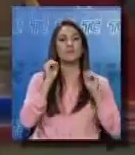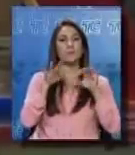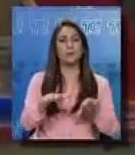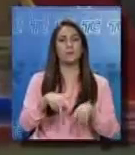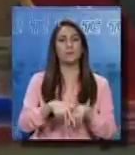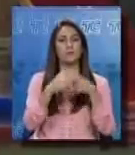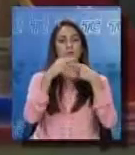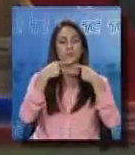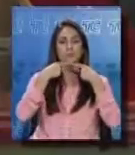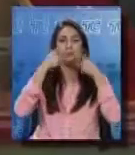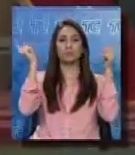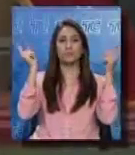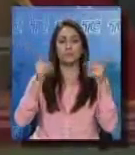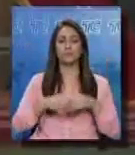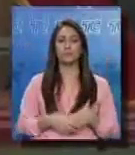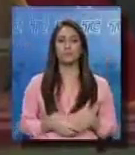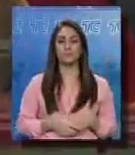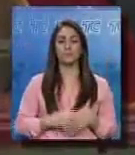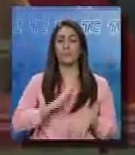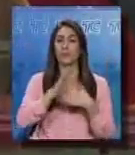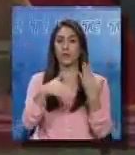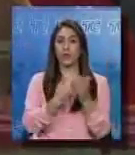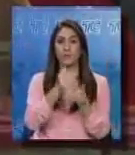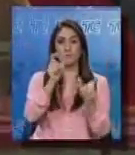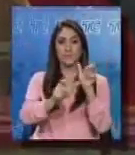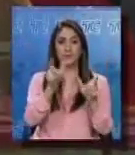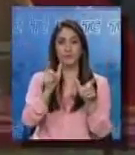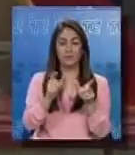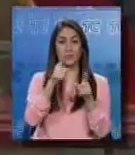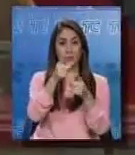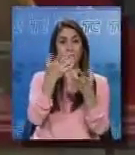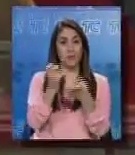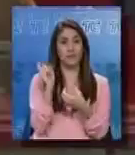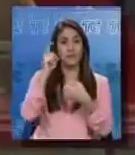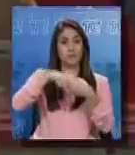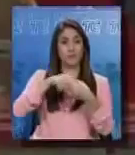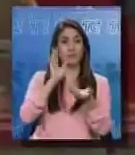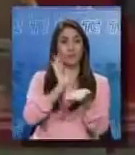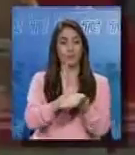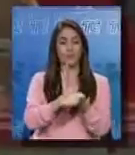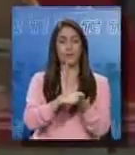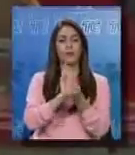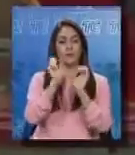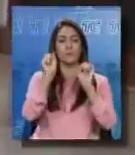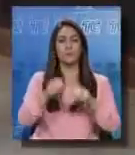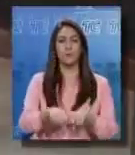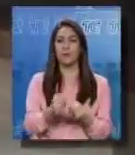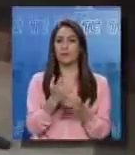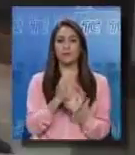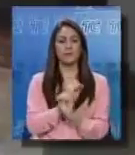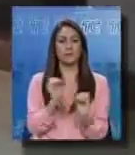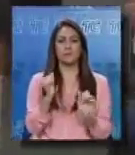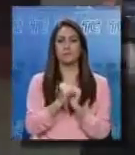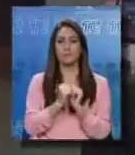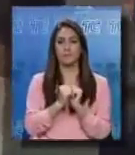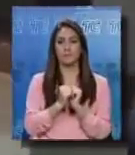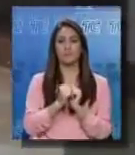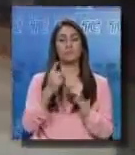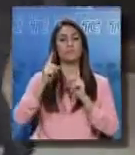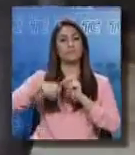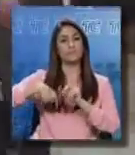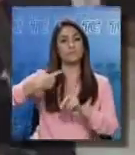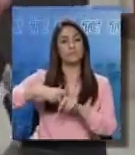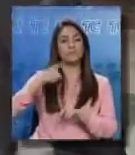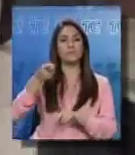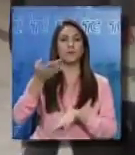lanzamiento, y la idea es que justamente todas las damas de casa que desean afiliarse a la Seguridad Social puedan hacerlo. En el gabinete se abordaron además